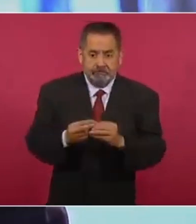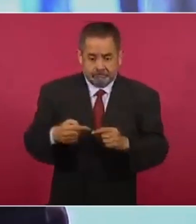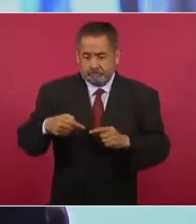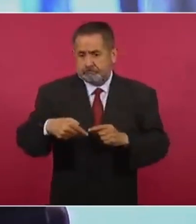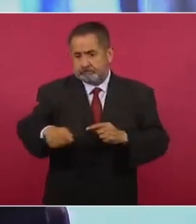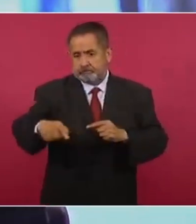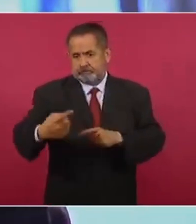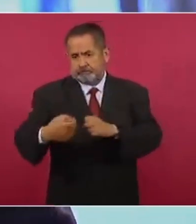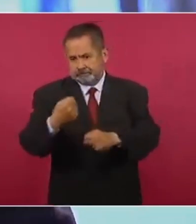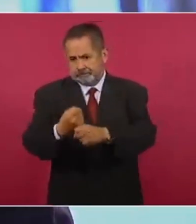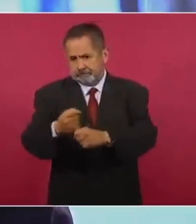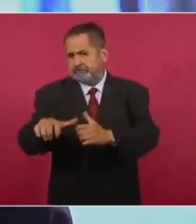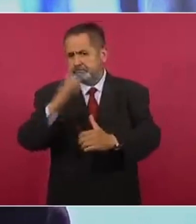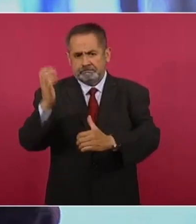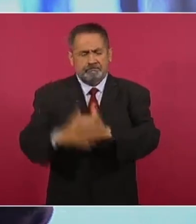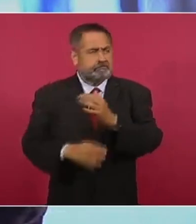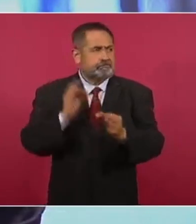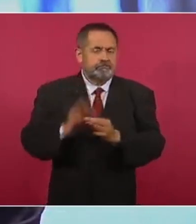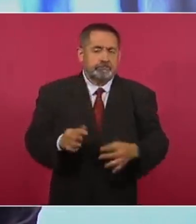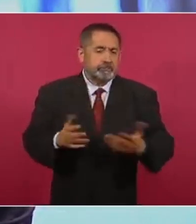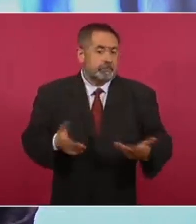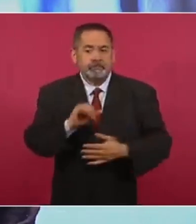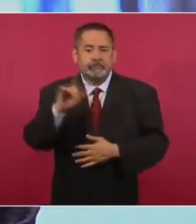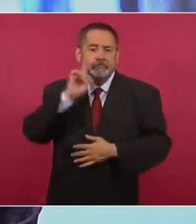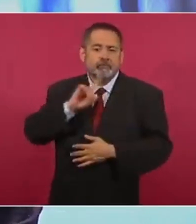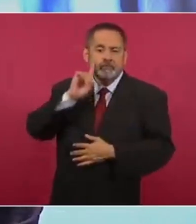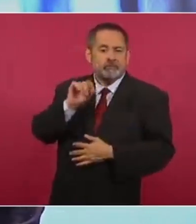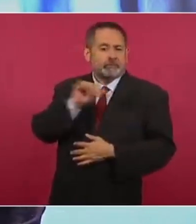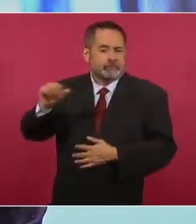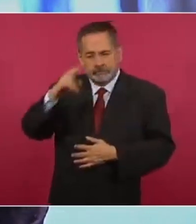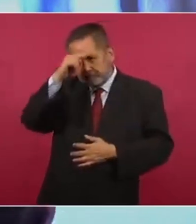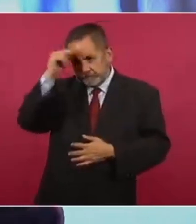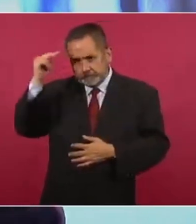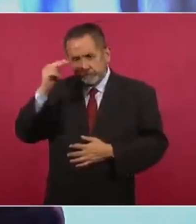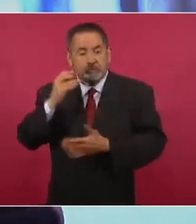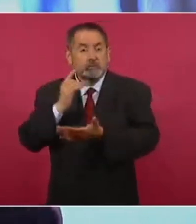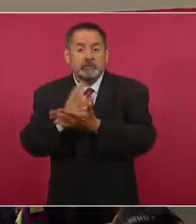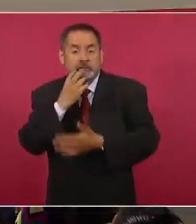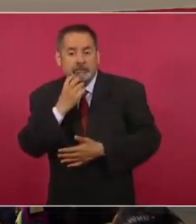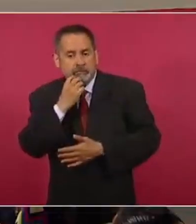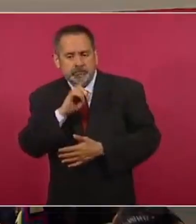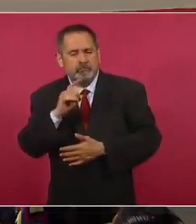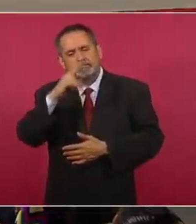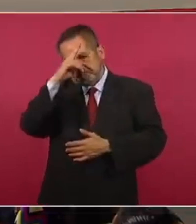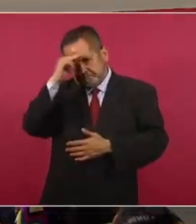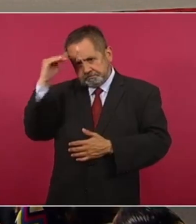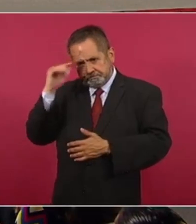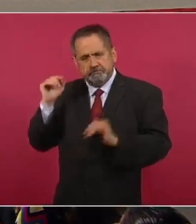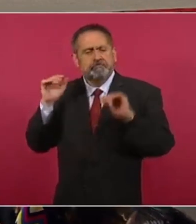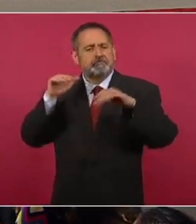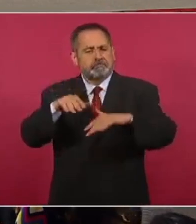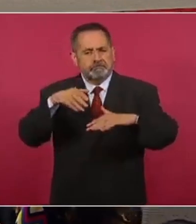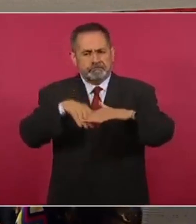este mismo año de esta manera las mujeres de nayarit no solamente las de las de tepic tendrán acceso aún